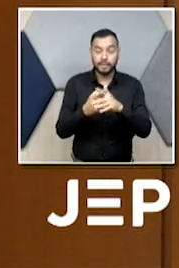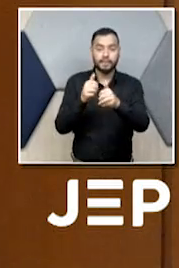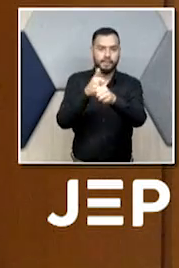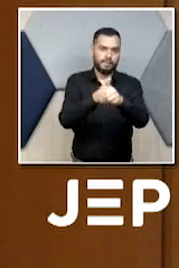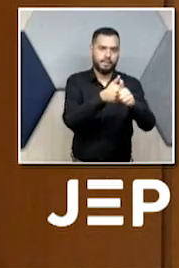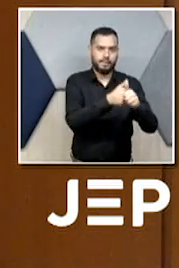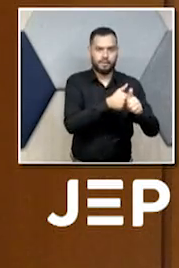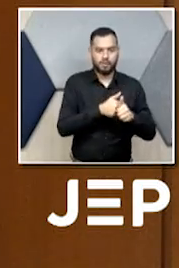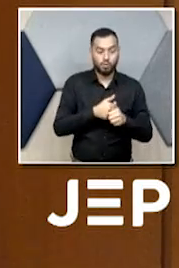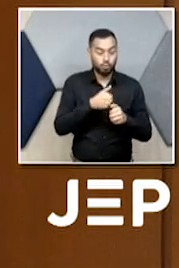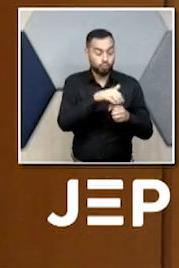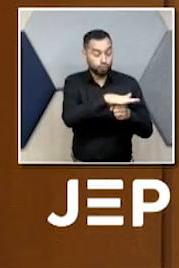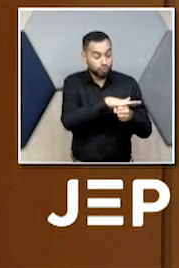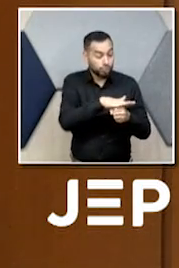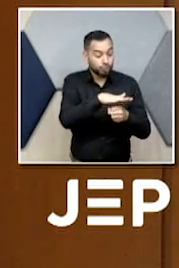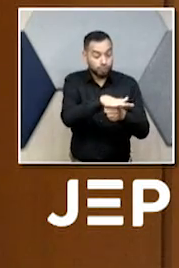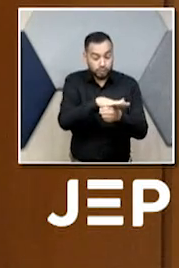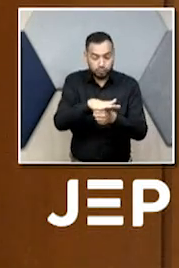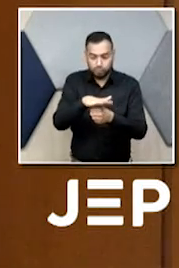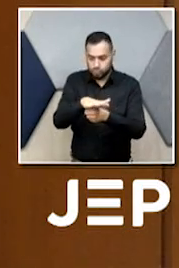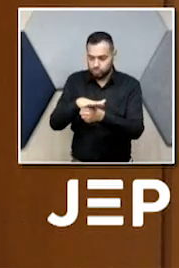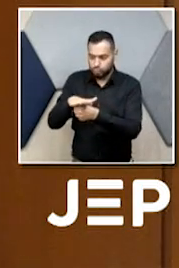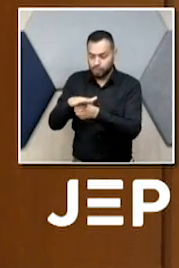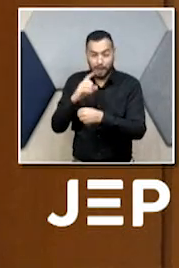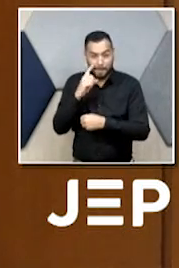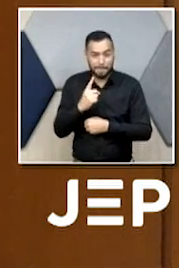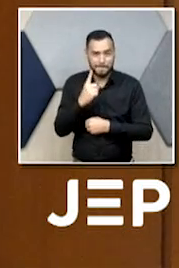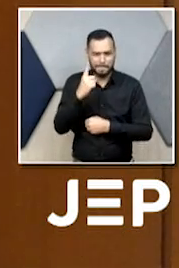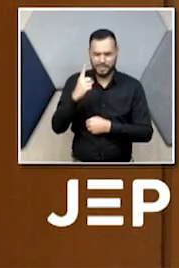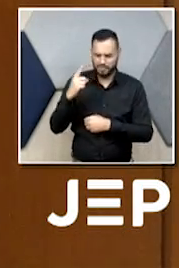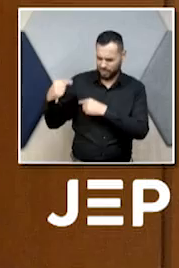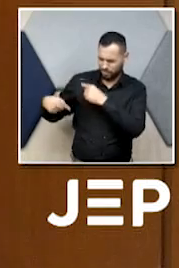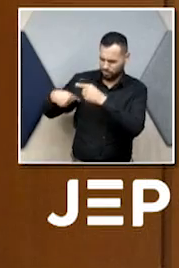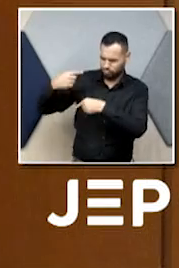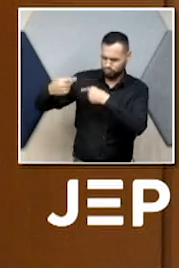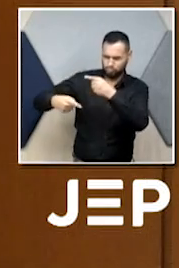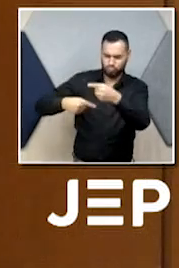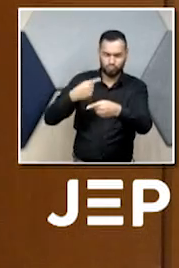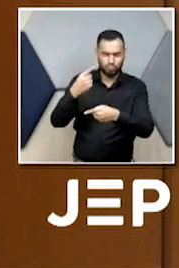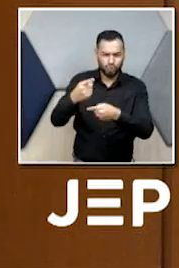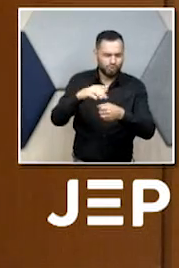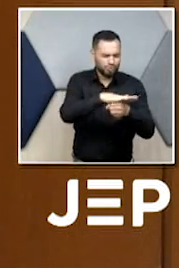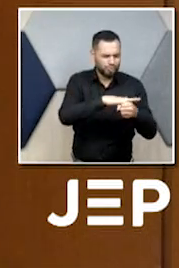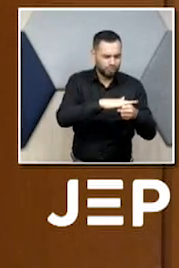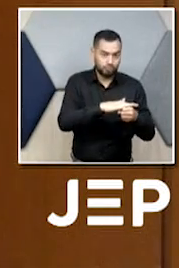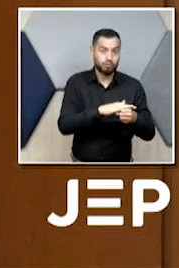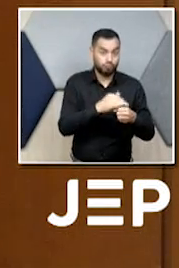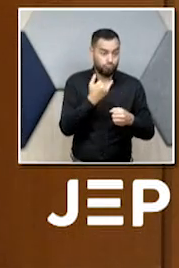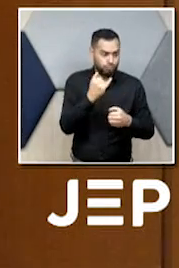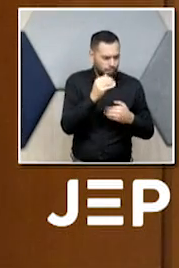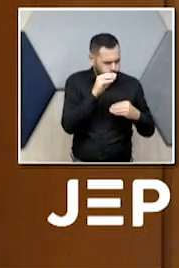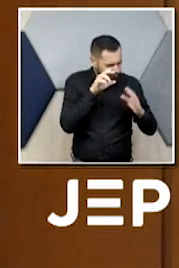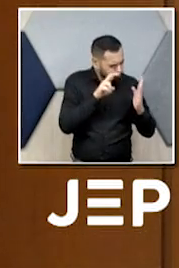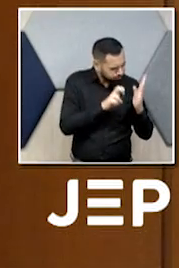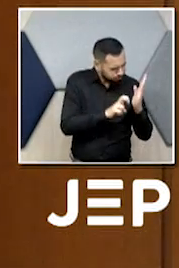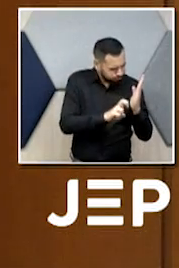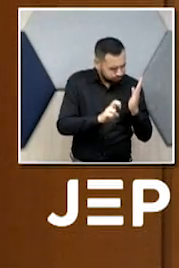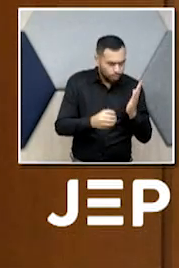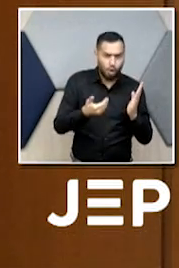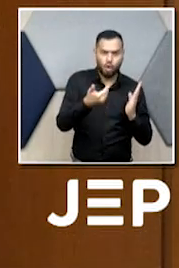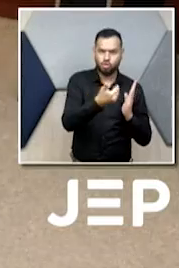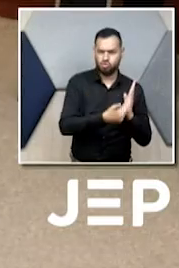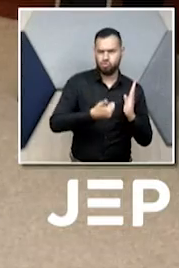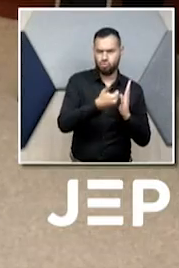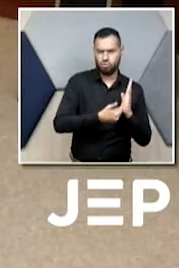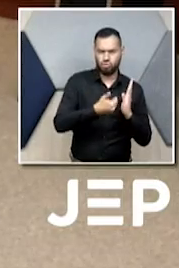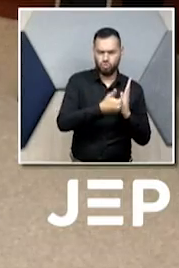casos. Esa primera generación de casos muy avanzados, esos documentos